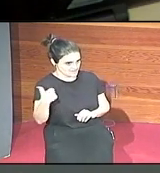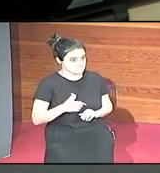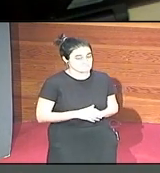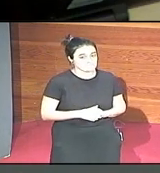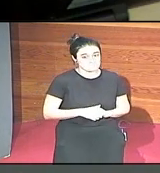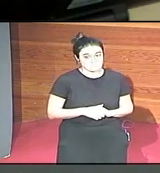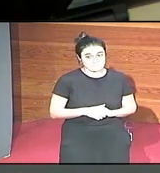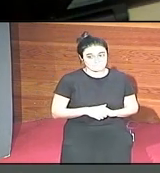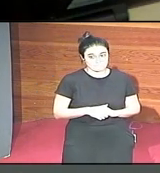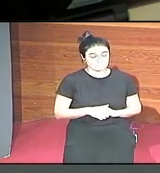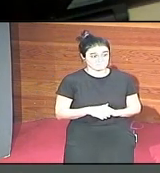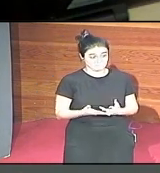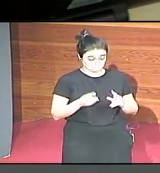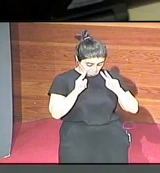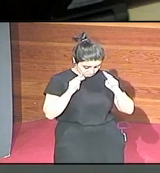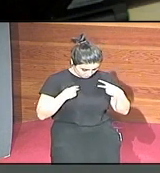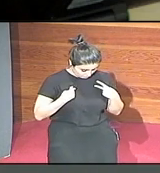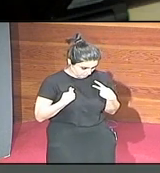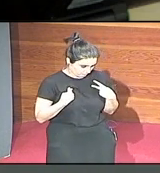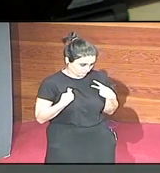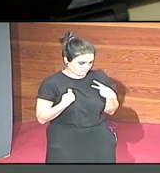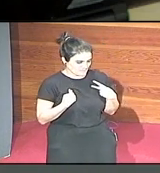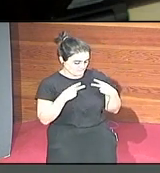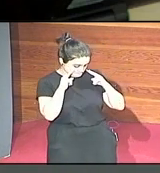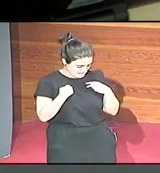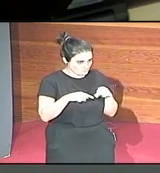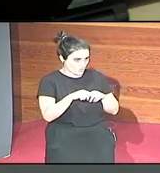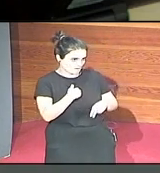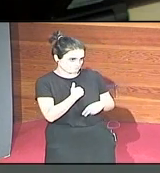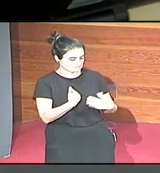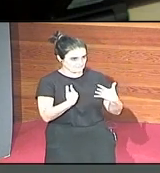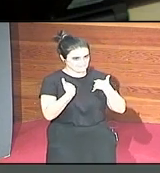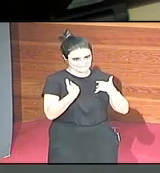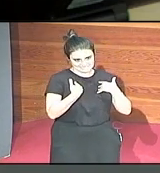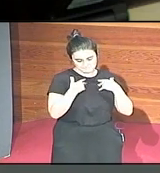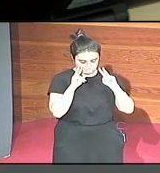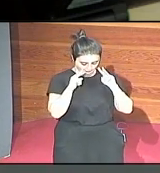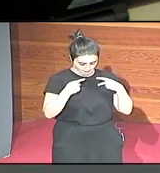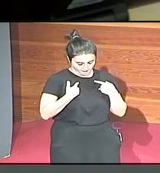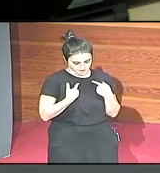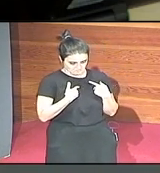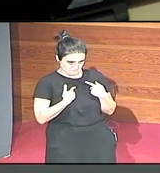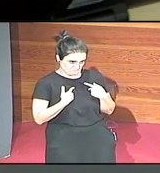Esta autoconveniente visión victimista ignora evidentemente